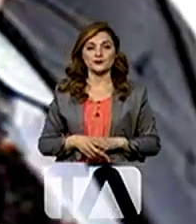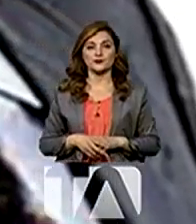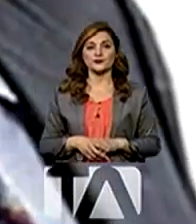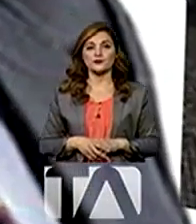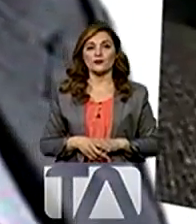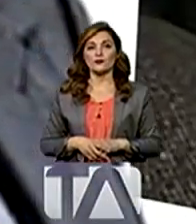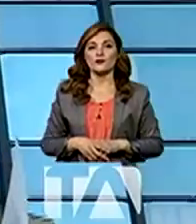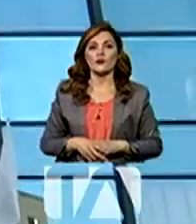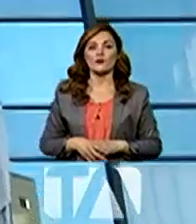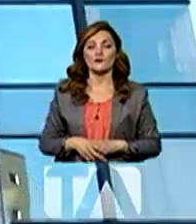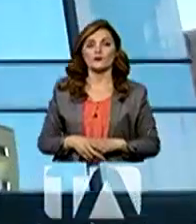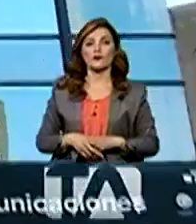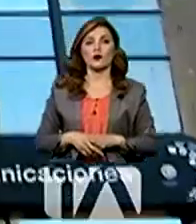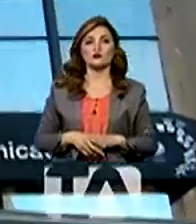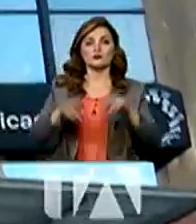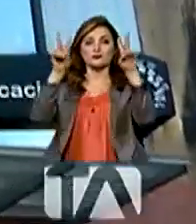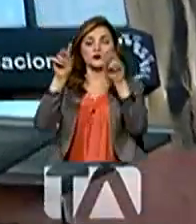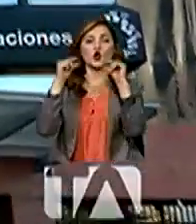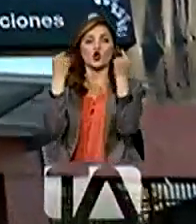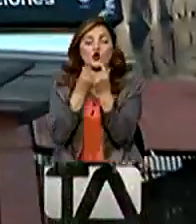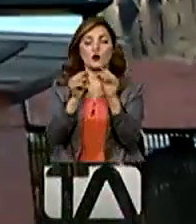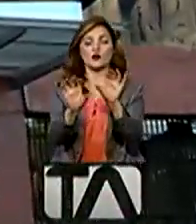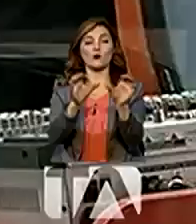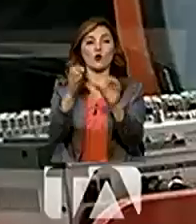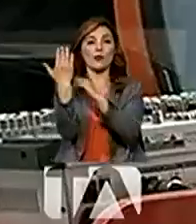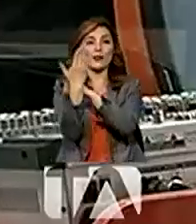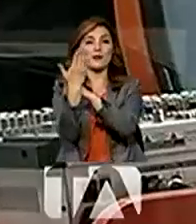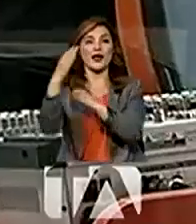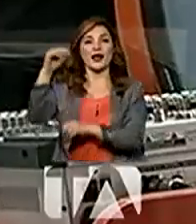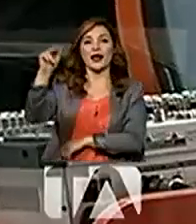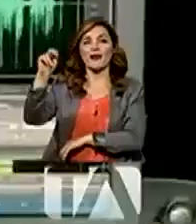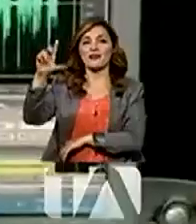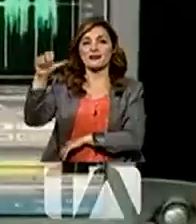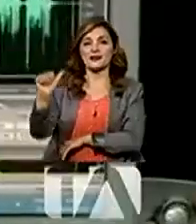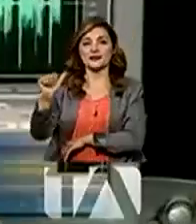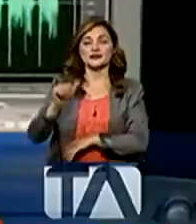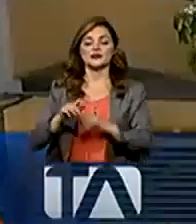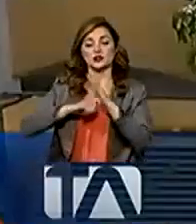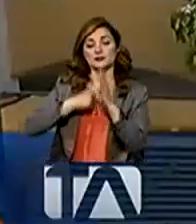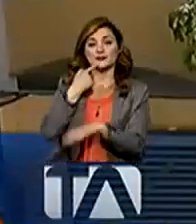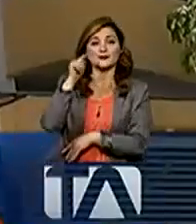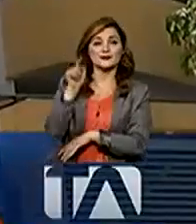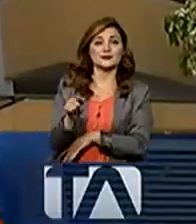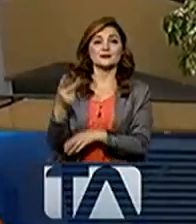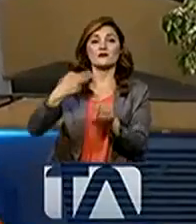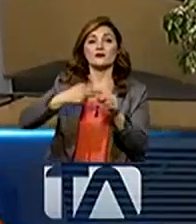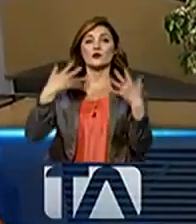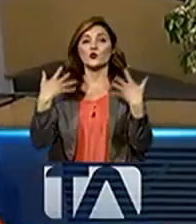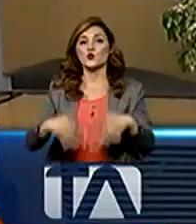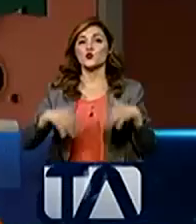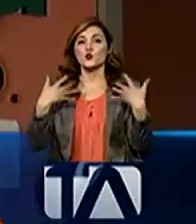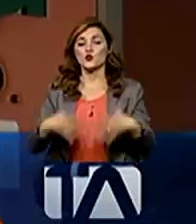Otra de las concesiones en cuestión tiene que ver con el grupo de radios y televisión Canela, que según la Contraloría, son parte de un